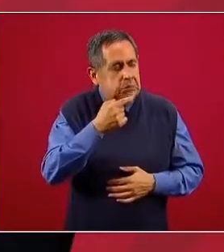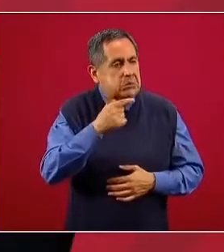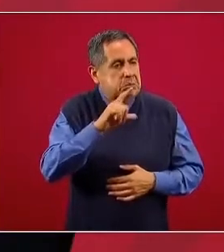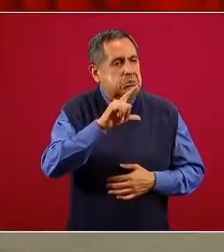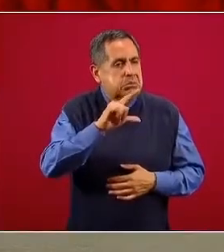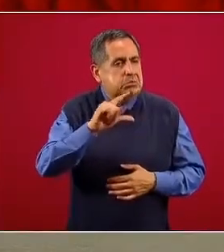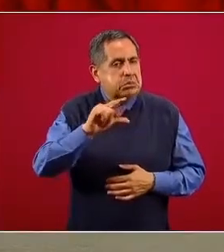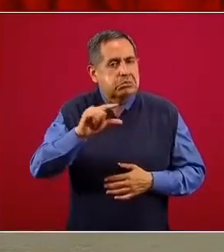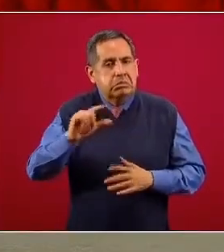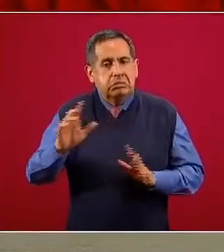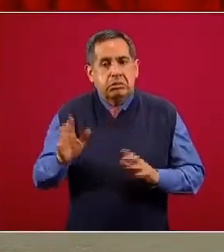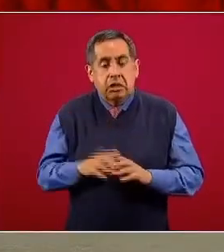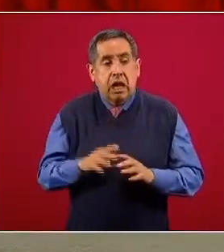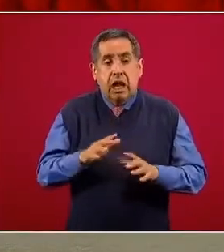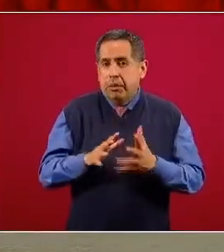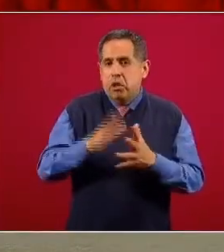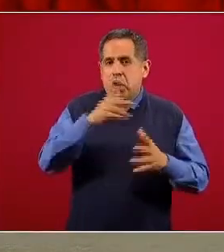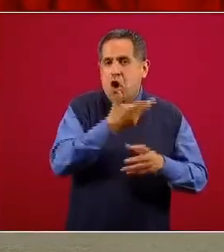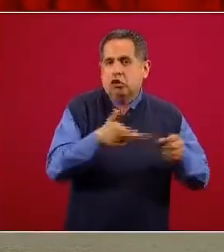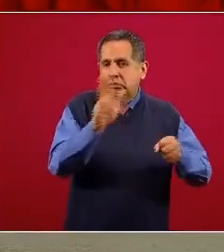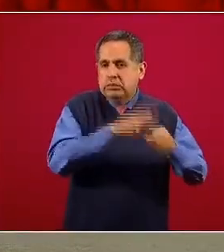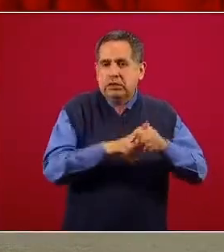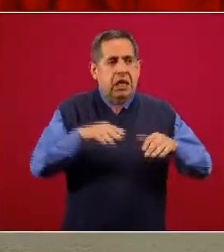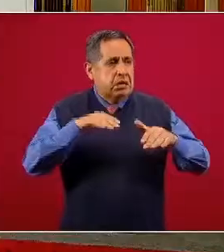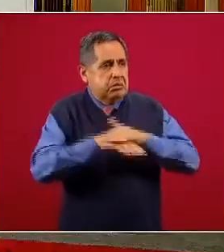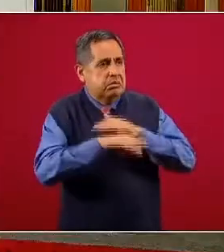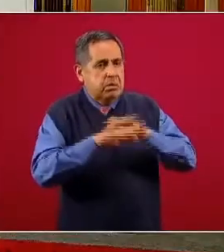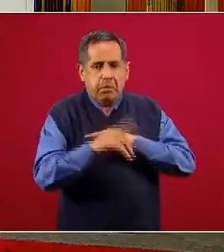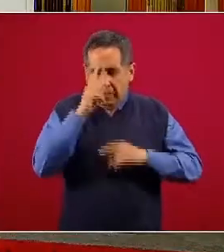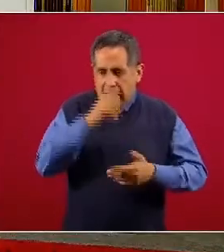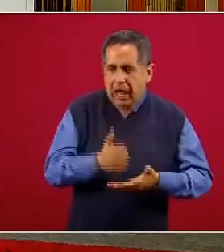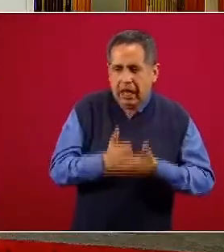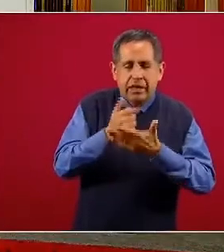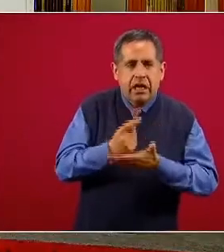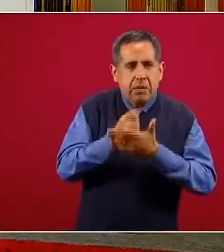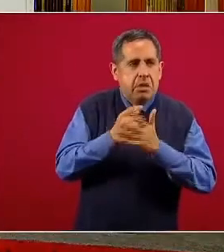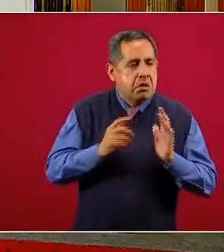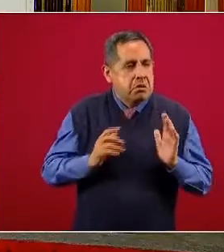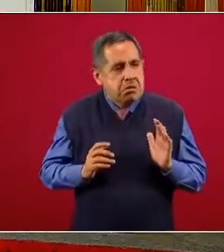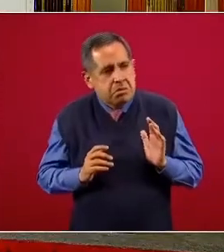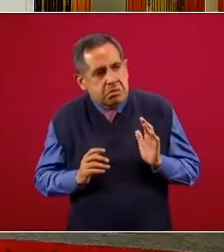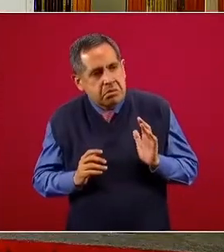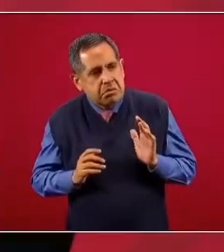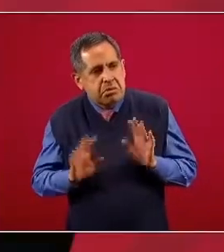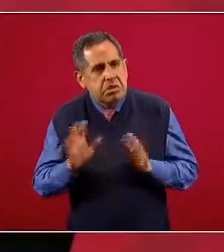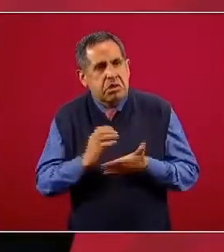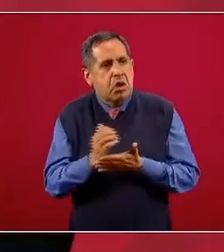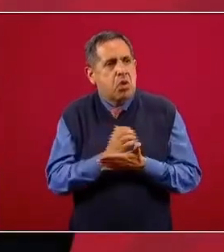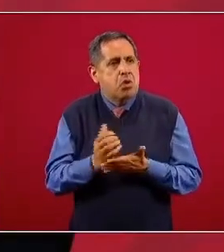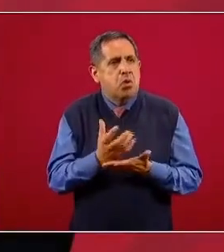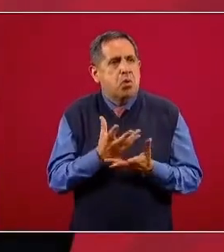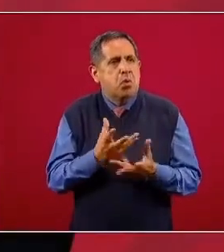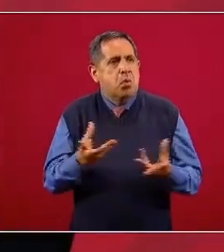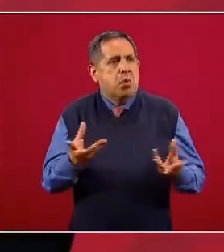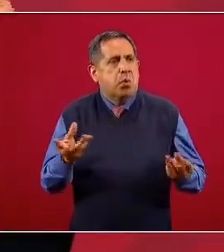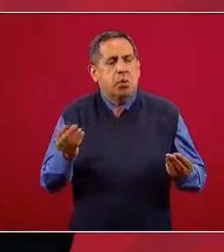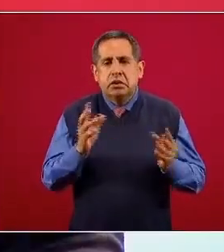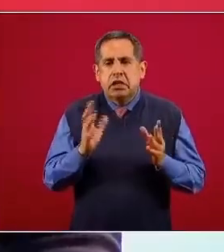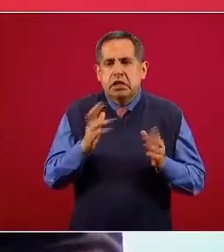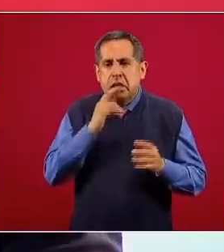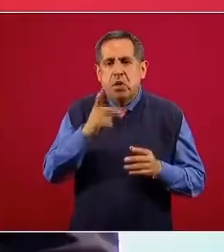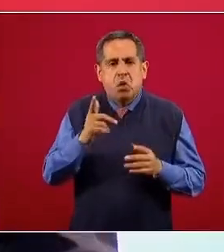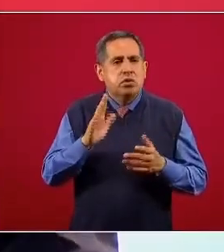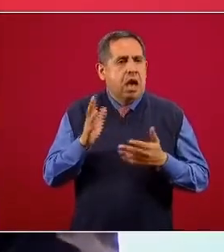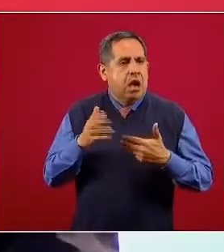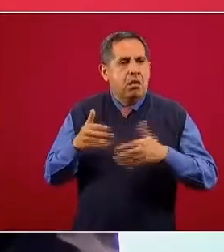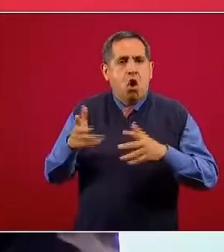los egresos de la hospitalización por recuperación superan a los ingresos. Entonces empiezan a